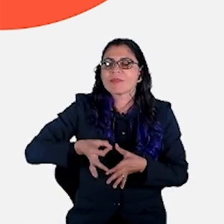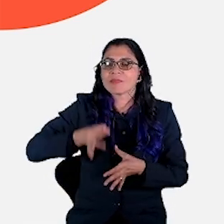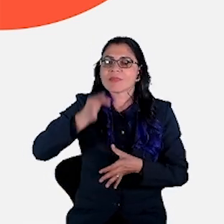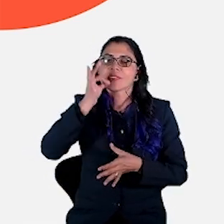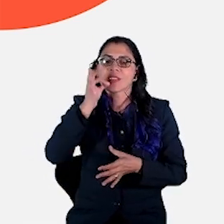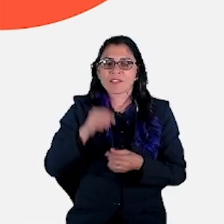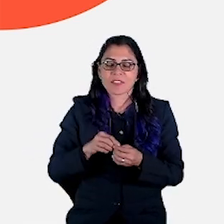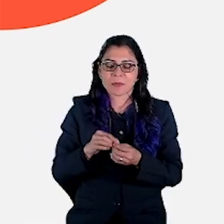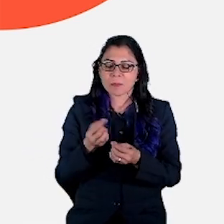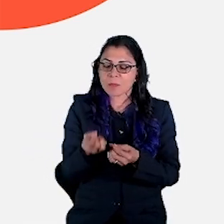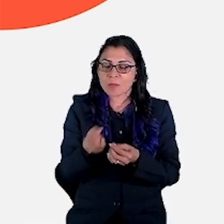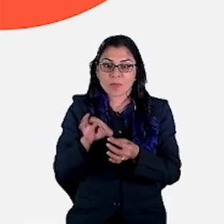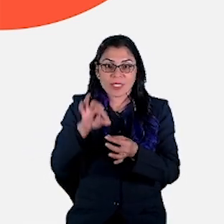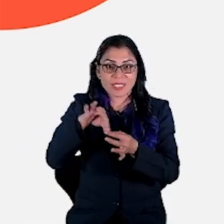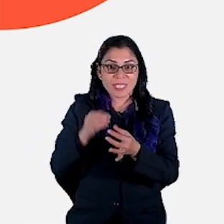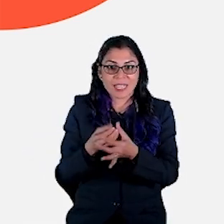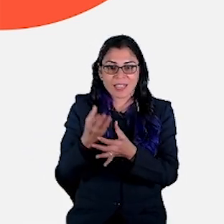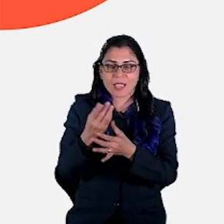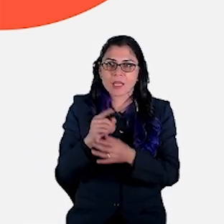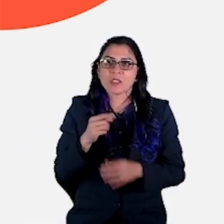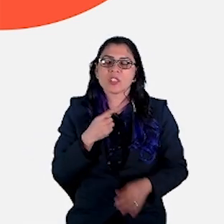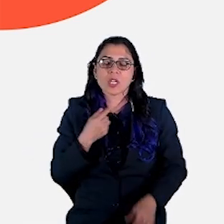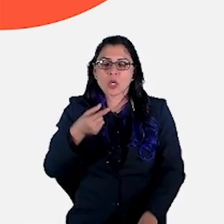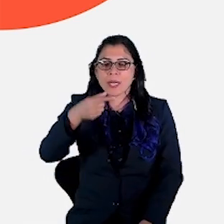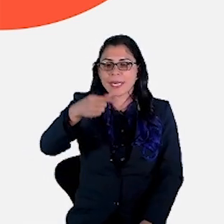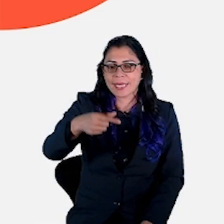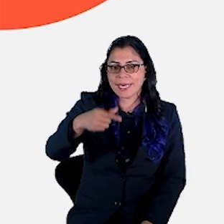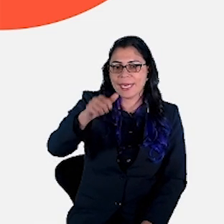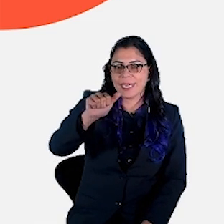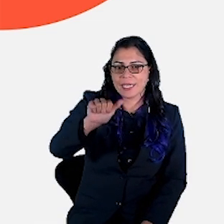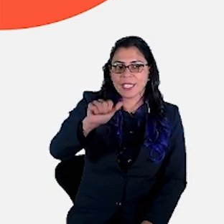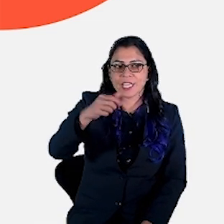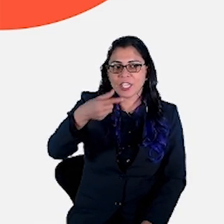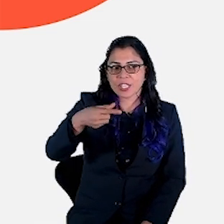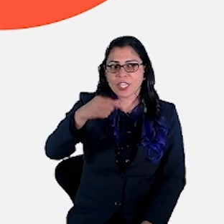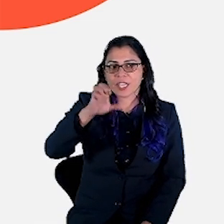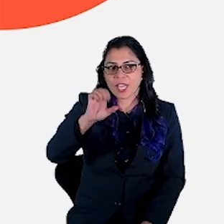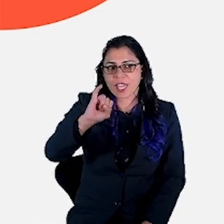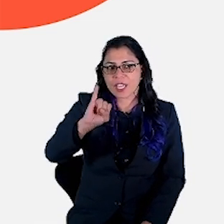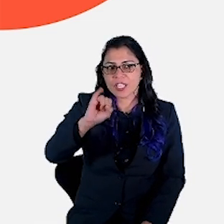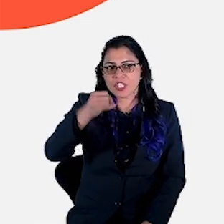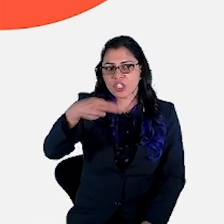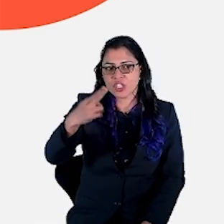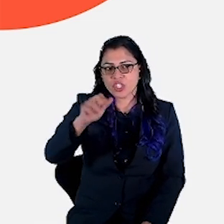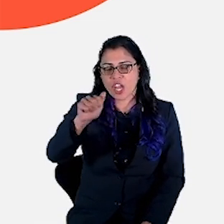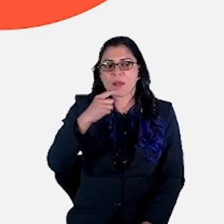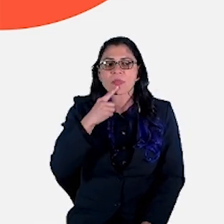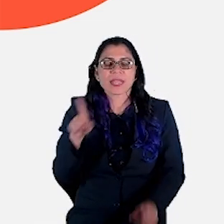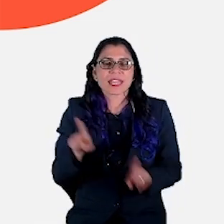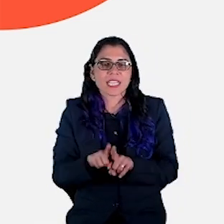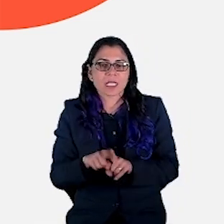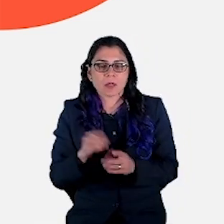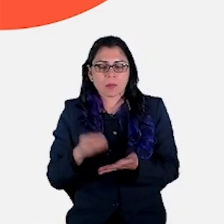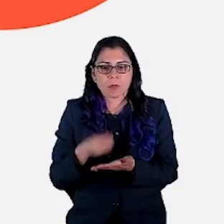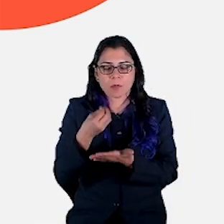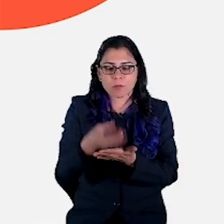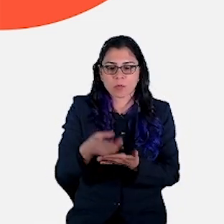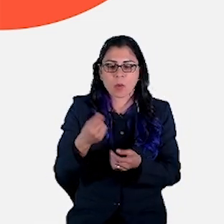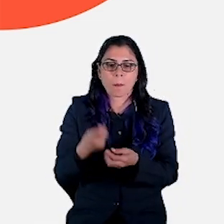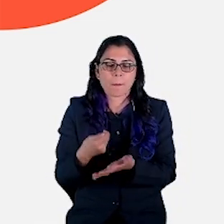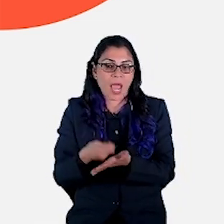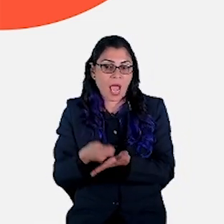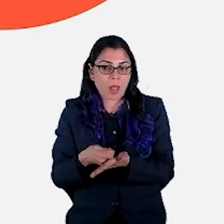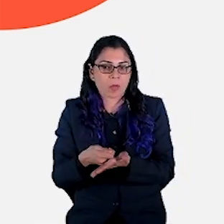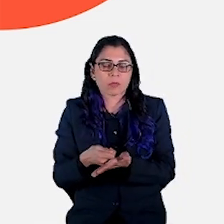estamos produciendo uno de los cafés el café geicha un café de especialidad que ha roto récords en los precios pagados